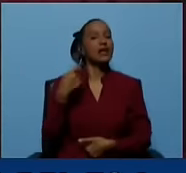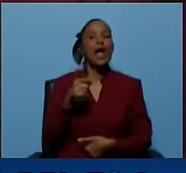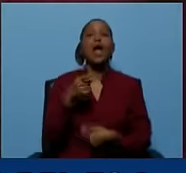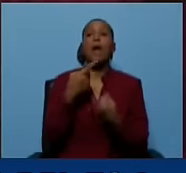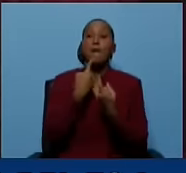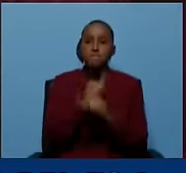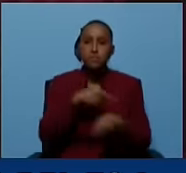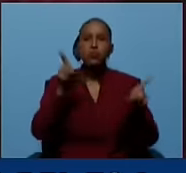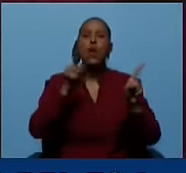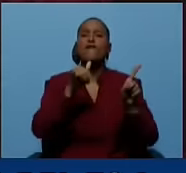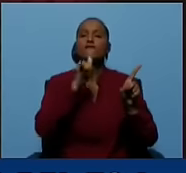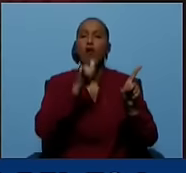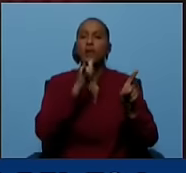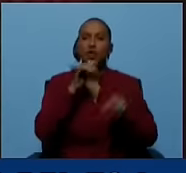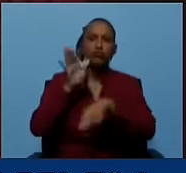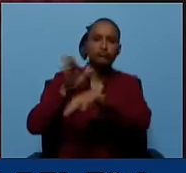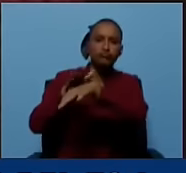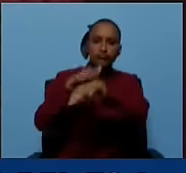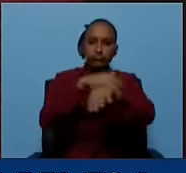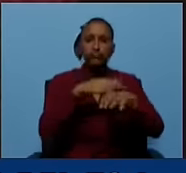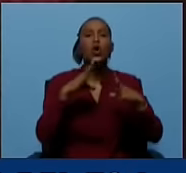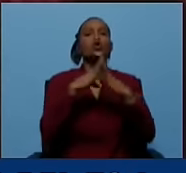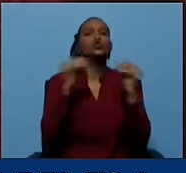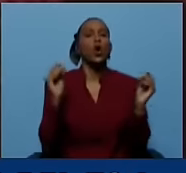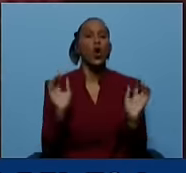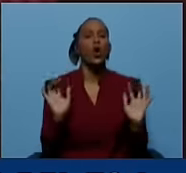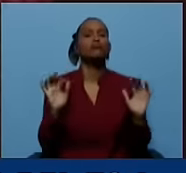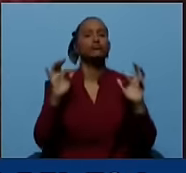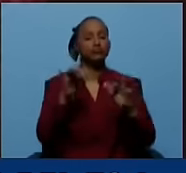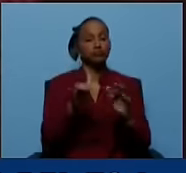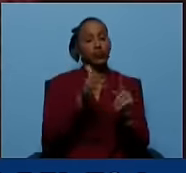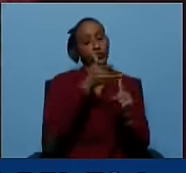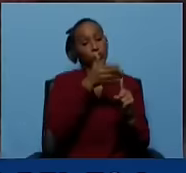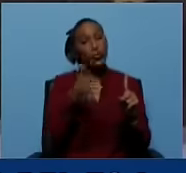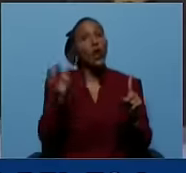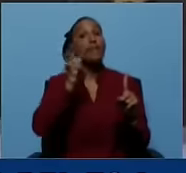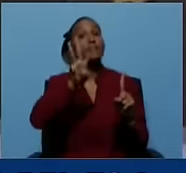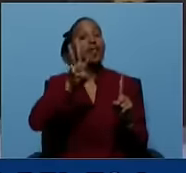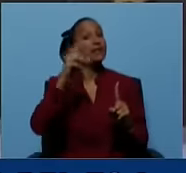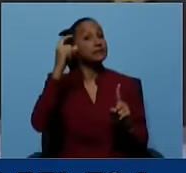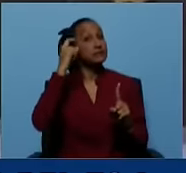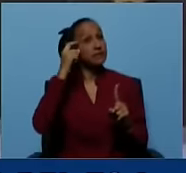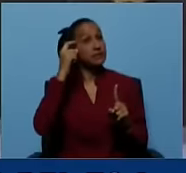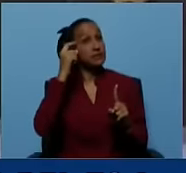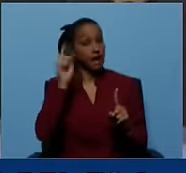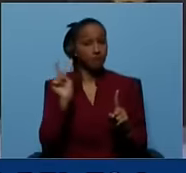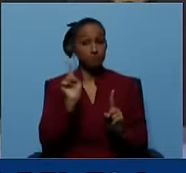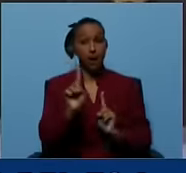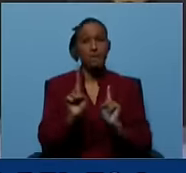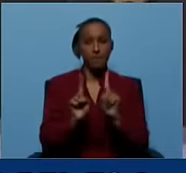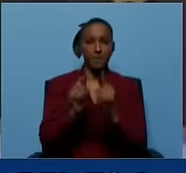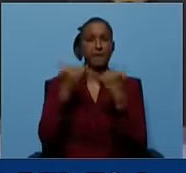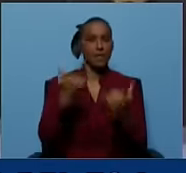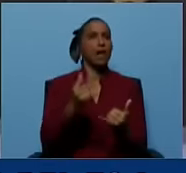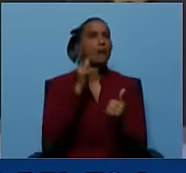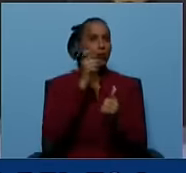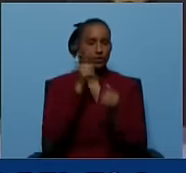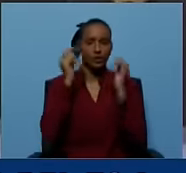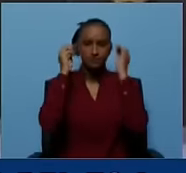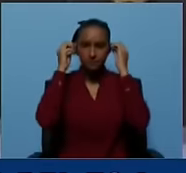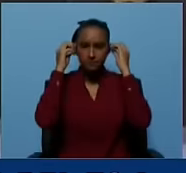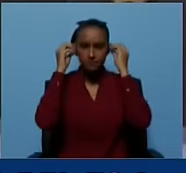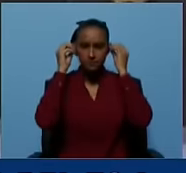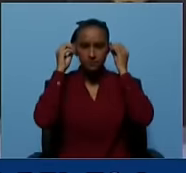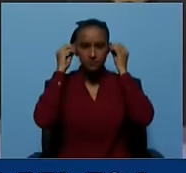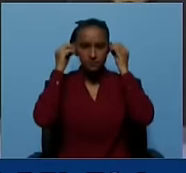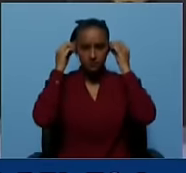pública de todos los que debían asistir durante estos 3 días en estas audiencias. De inmediato vamos a escuchar el inicio de esta audiencia.